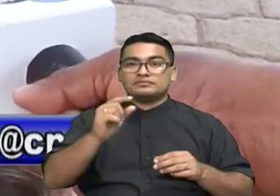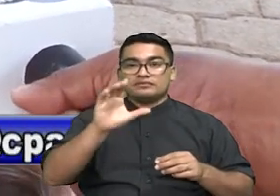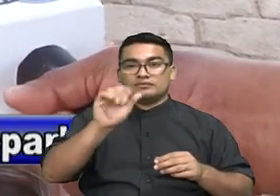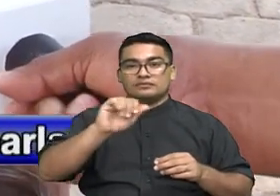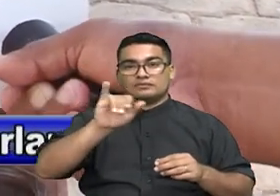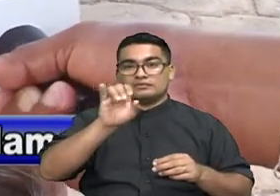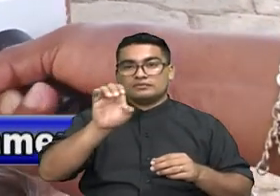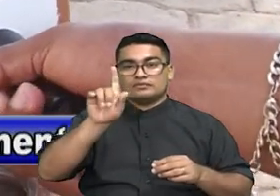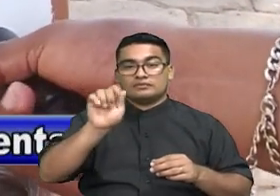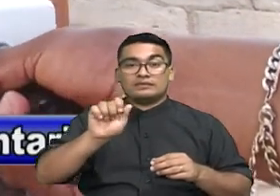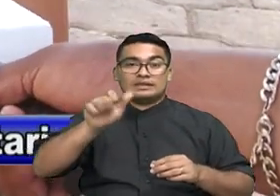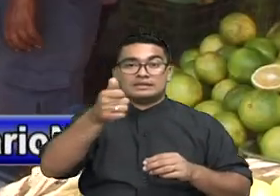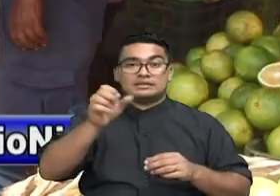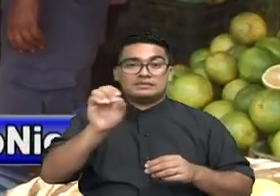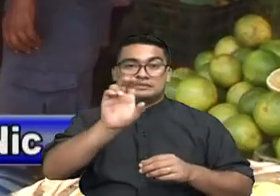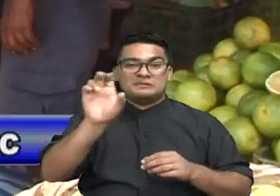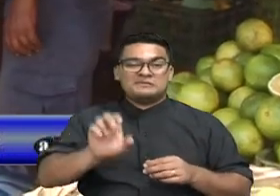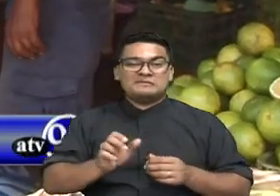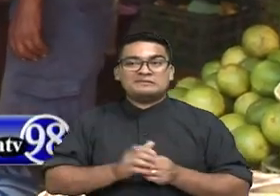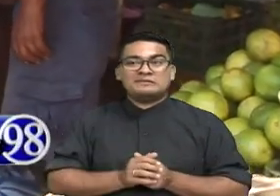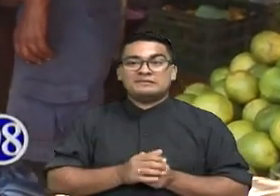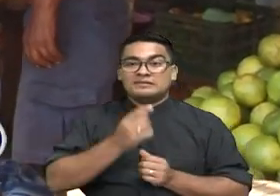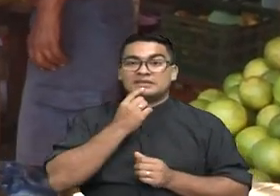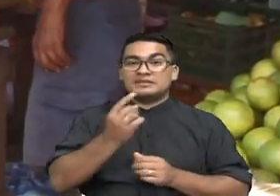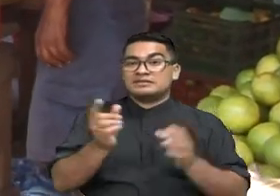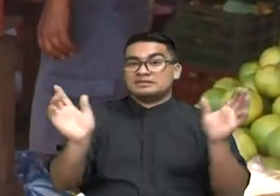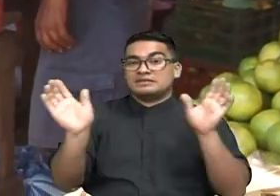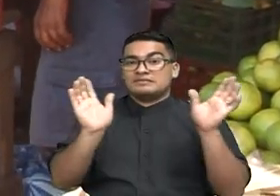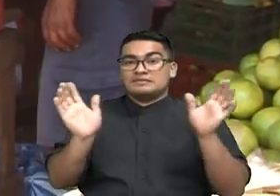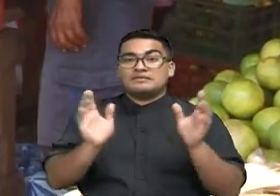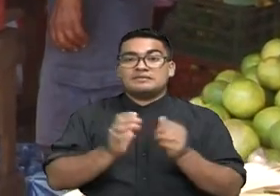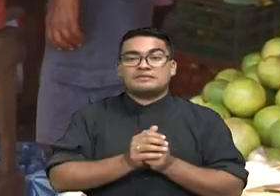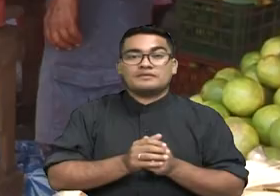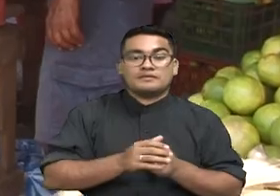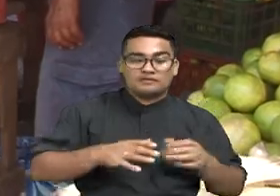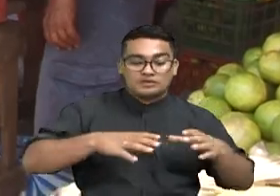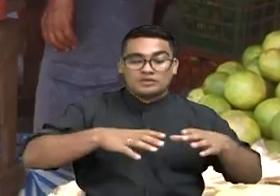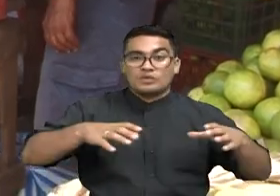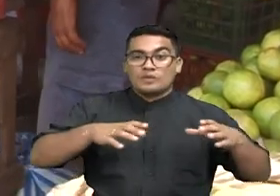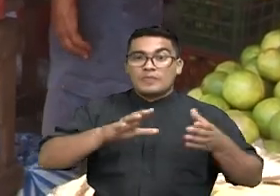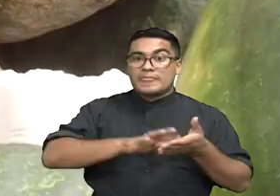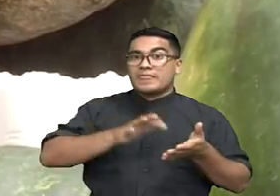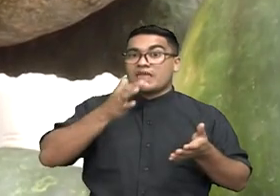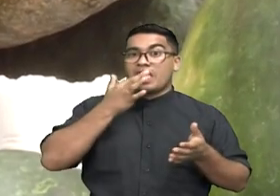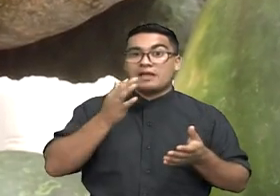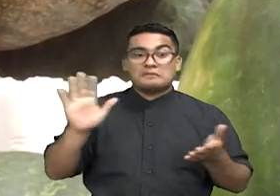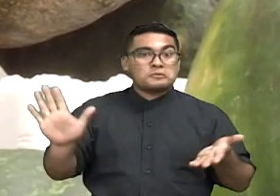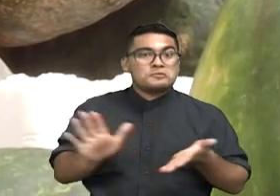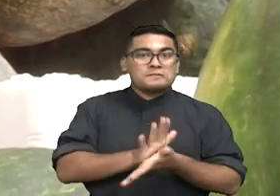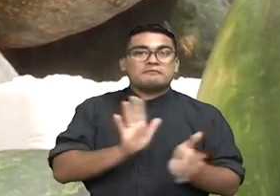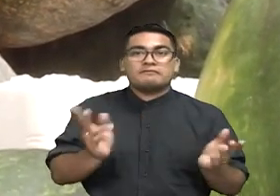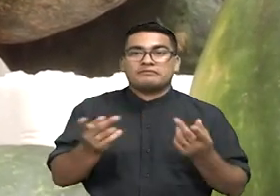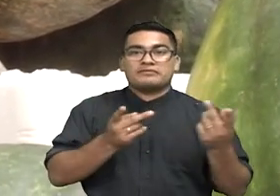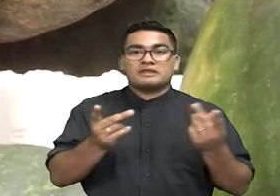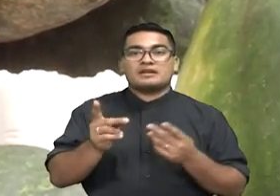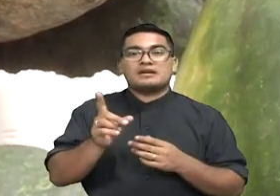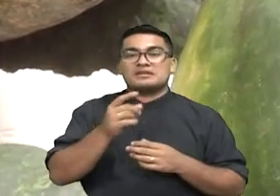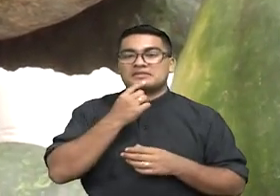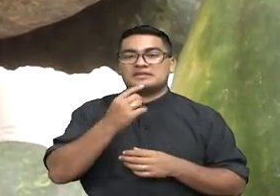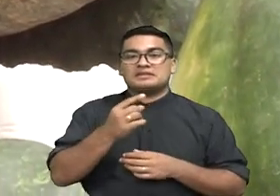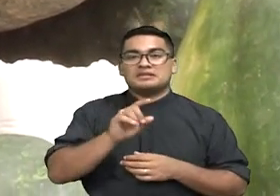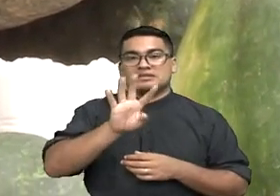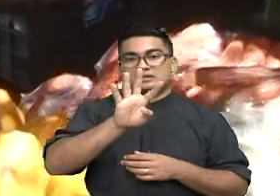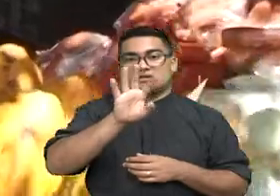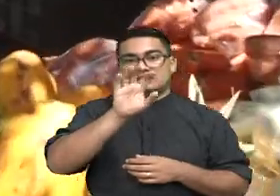cine cuesta 60 córdoba. En este popular mercado, los atados de dulce volaron por la gran demanda, sin embargo, su precio anda entre